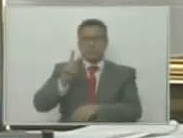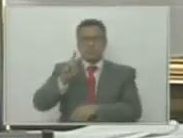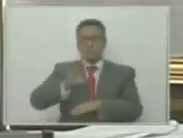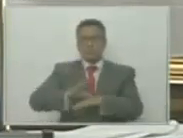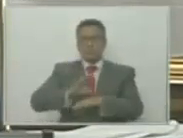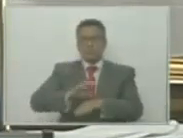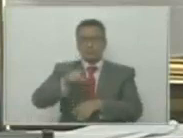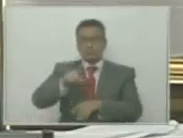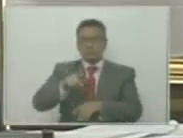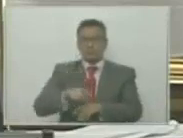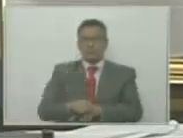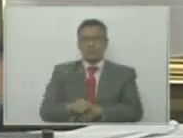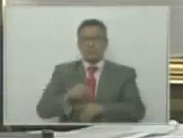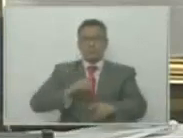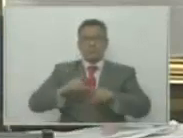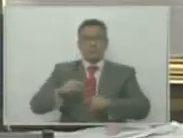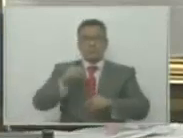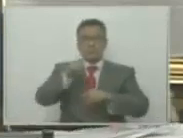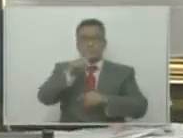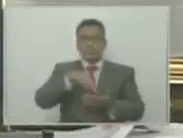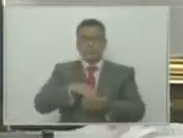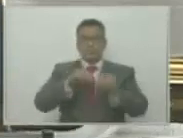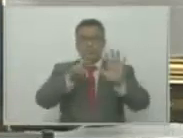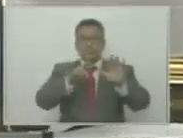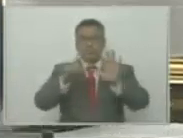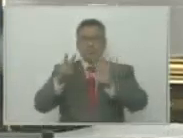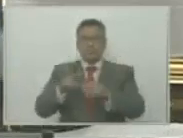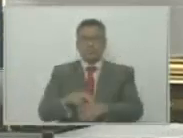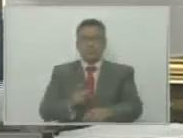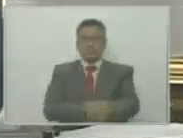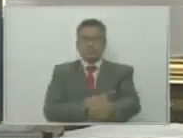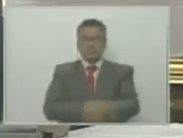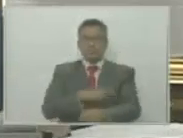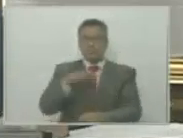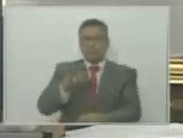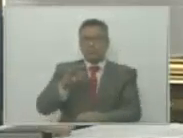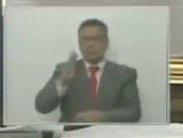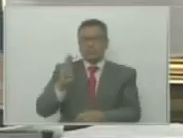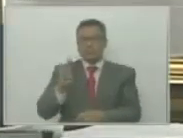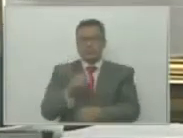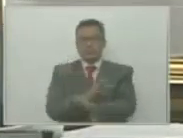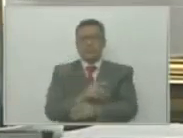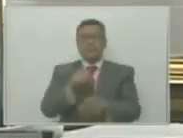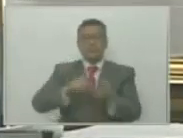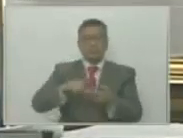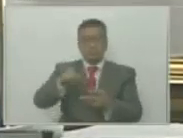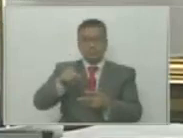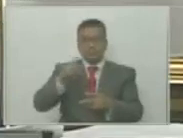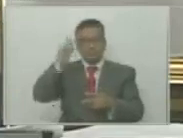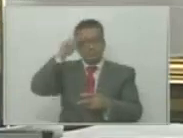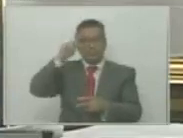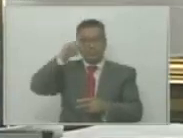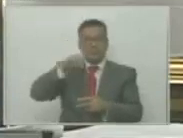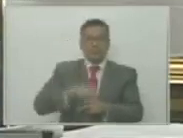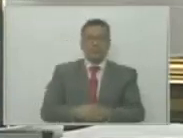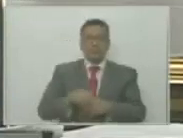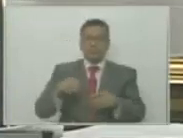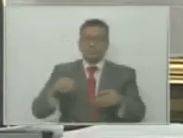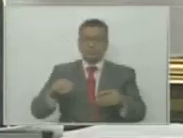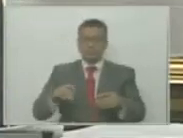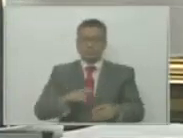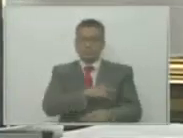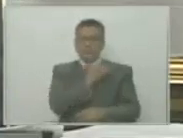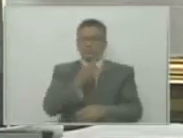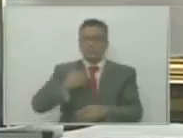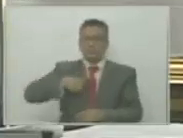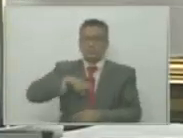de Venezuela en la década de los 70, hermano del doctor Fernando Bianco, sexólogo también y profesor universitario.